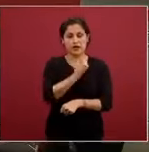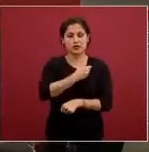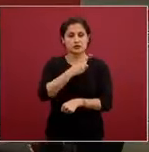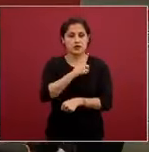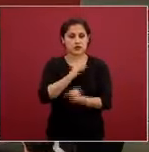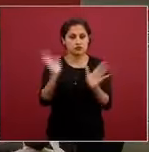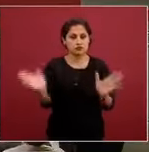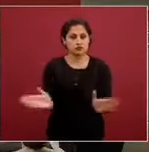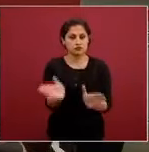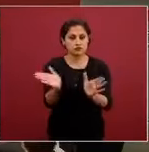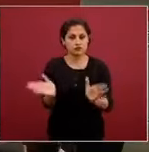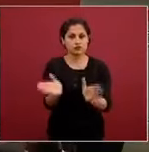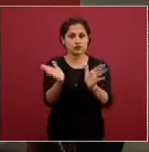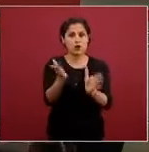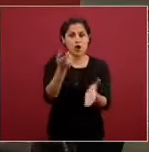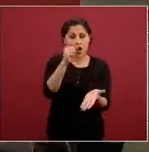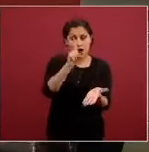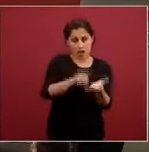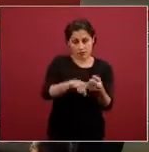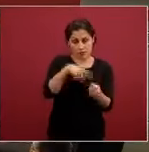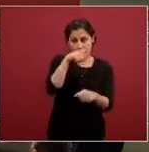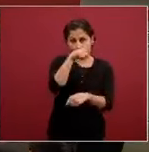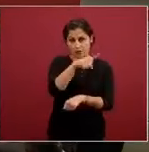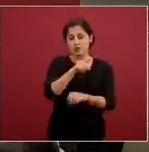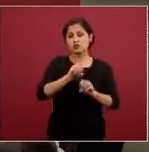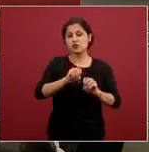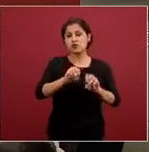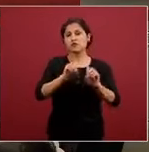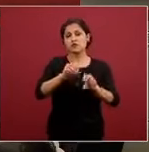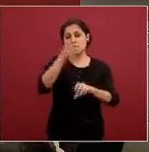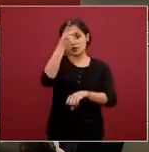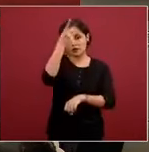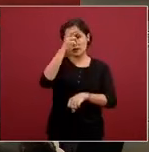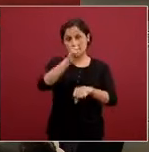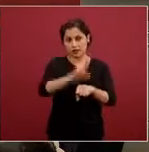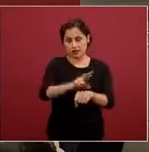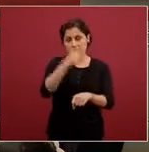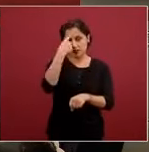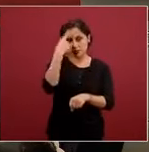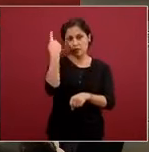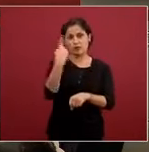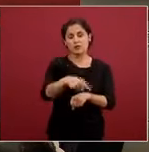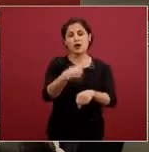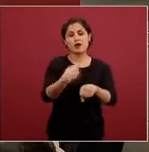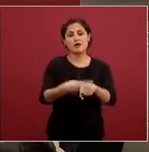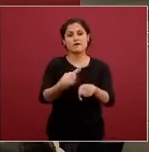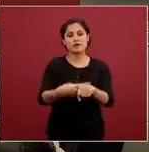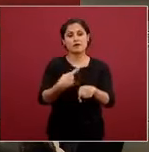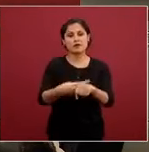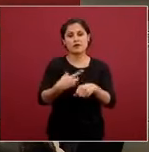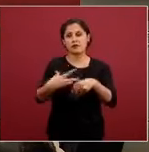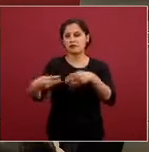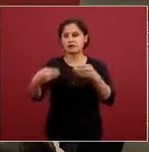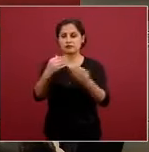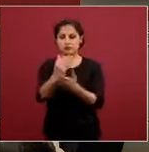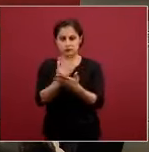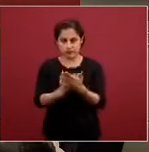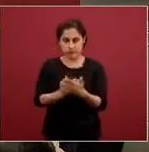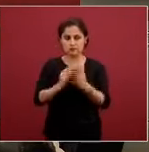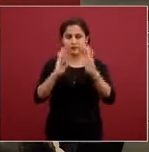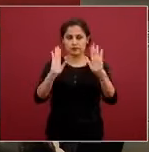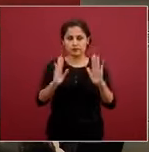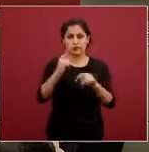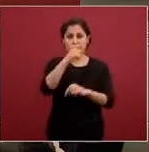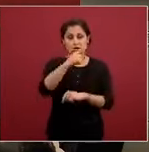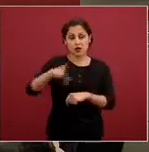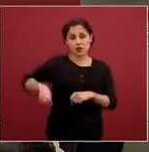estructura previa que tenía, donde había una Dirección de Prevención y Control de Enfermedades, y queremos felicitar al señor gobernador Javier Corral por